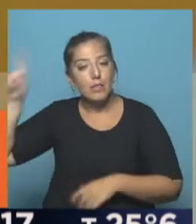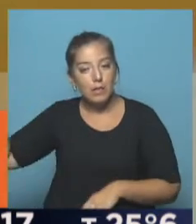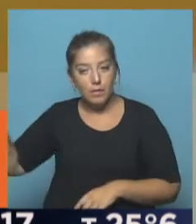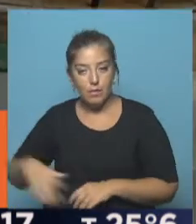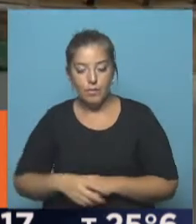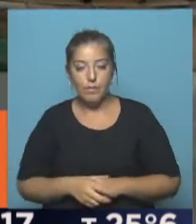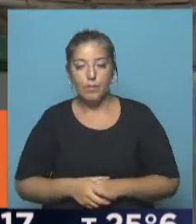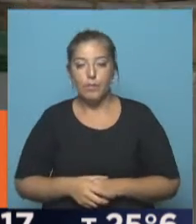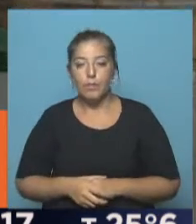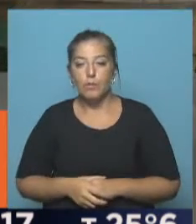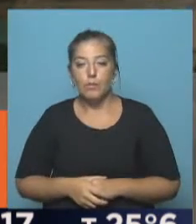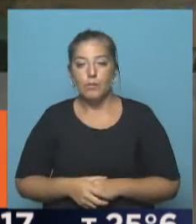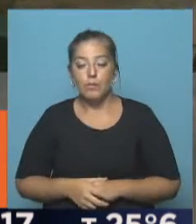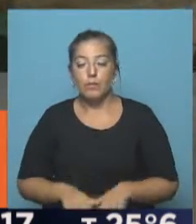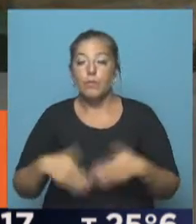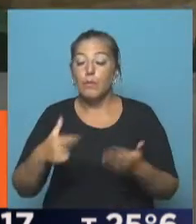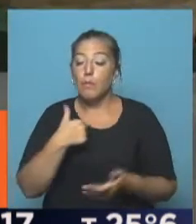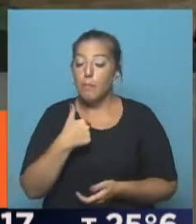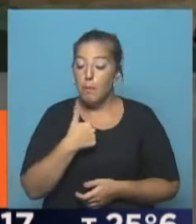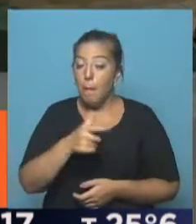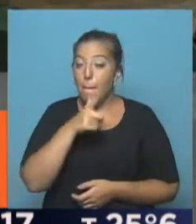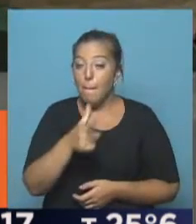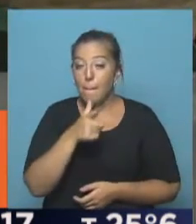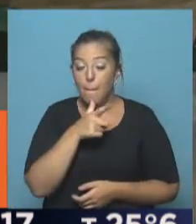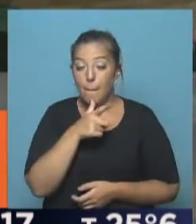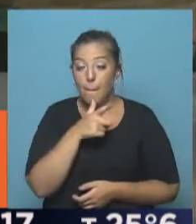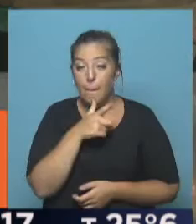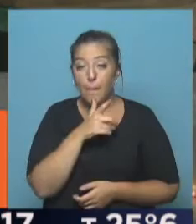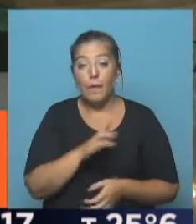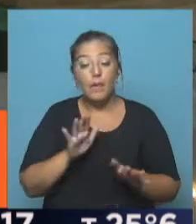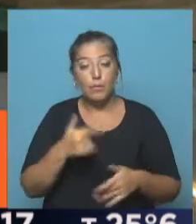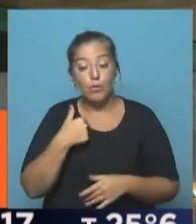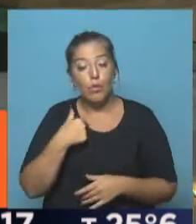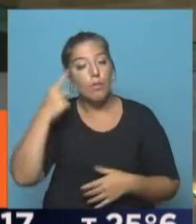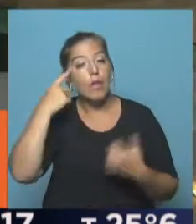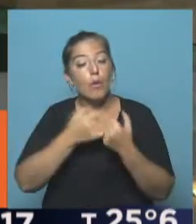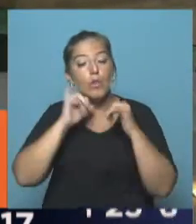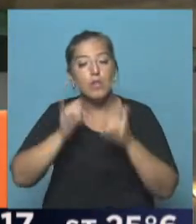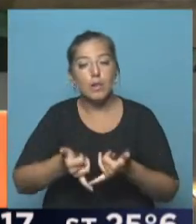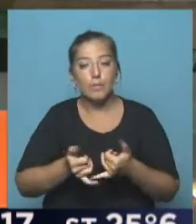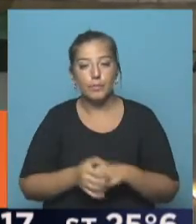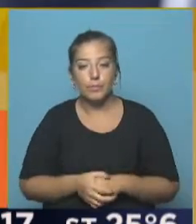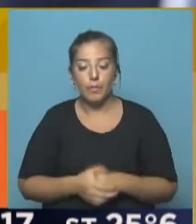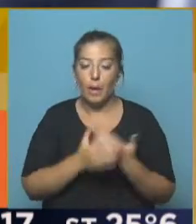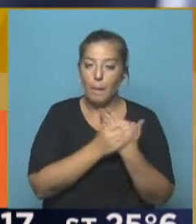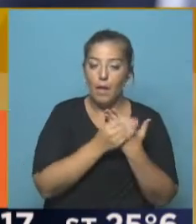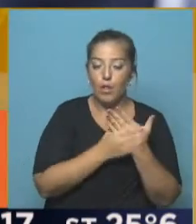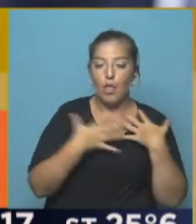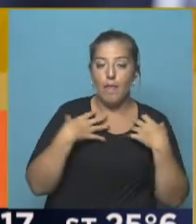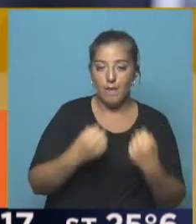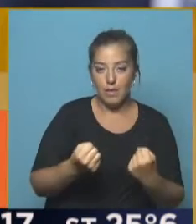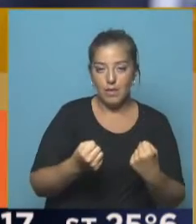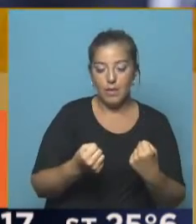islámico. Entonces a mí me parece que en ese sentido, sí, coincido, hay una línea entre el ministro de Defensa, el secretario de